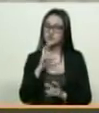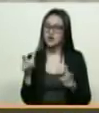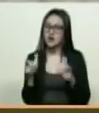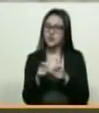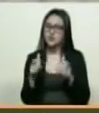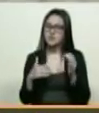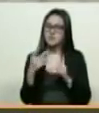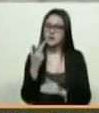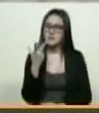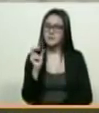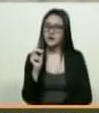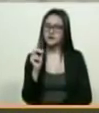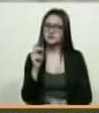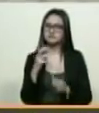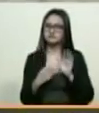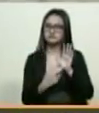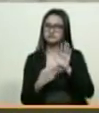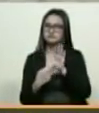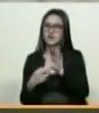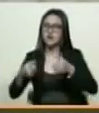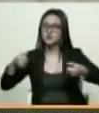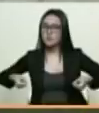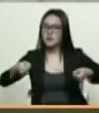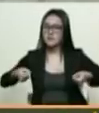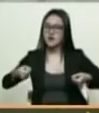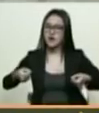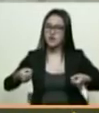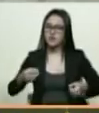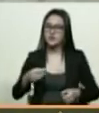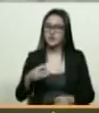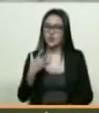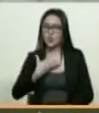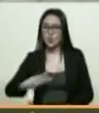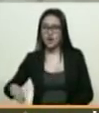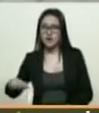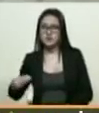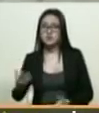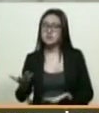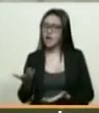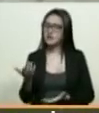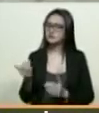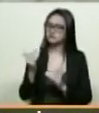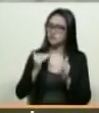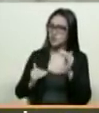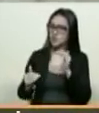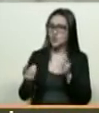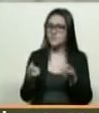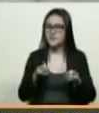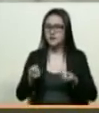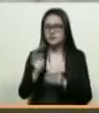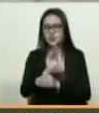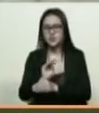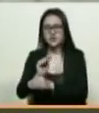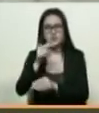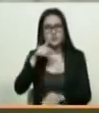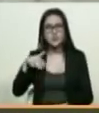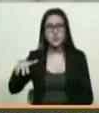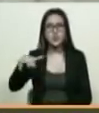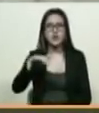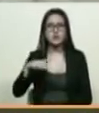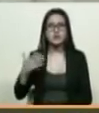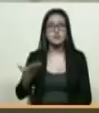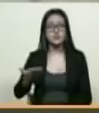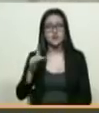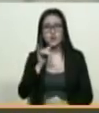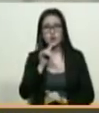asistieron más de 20 representantes de cadenas de supermercados. La principal medida, revertir los precios para proteger al pueblo venezolano. Importantes